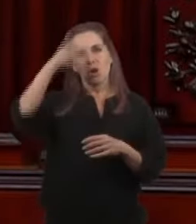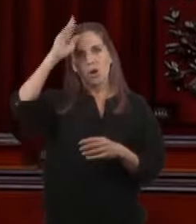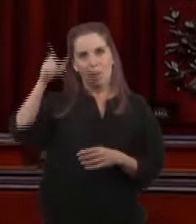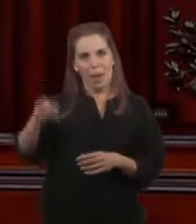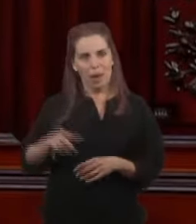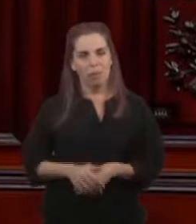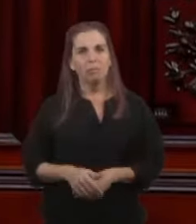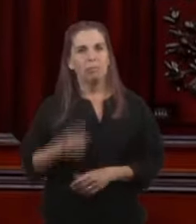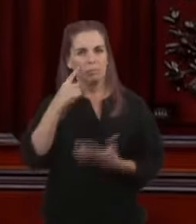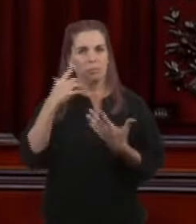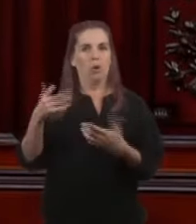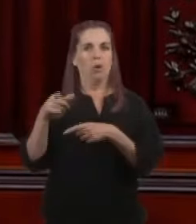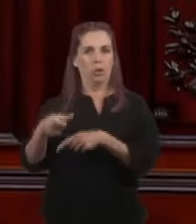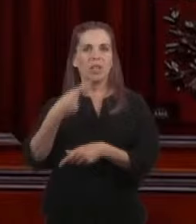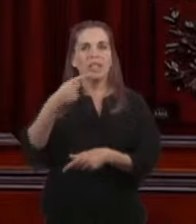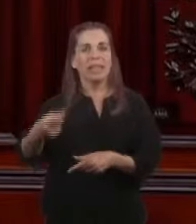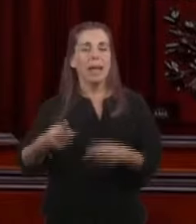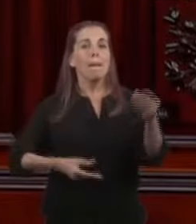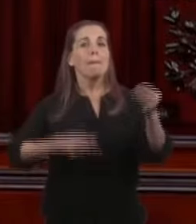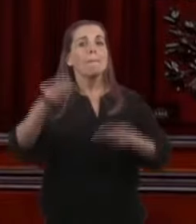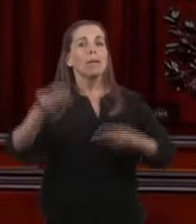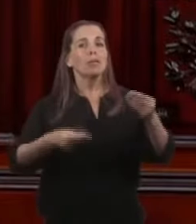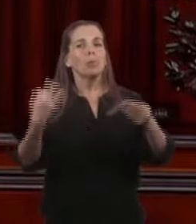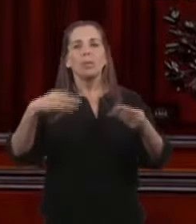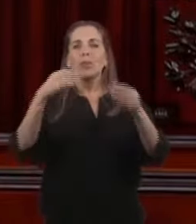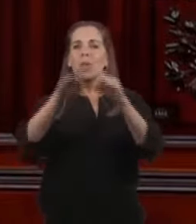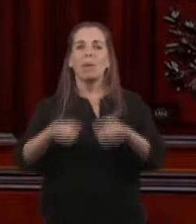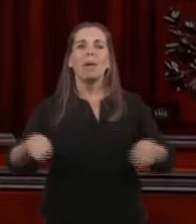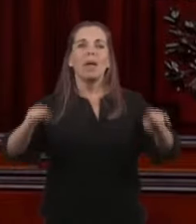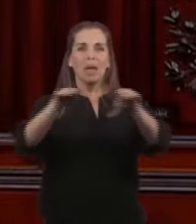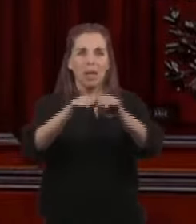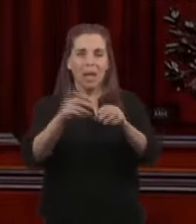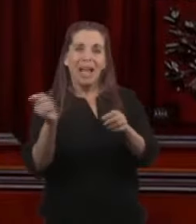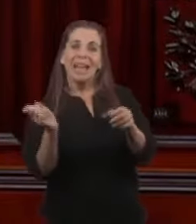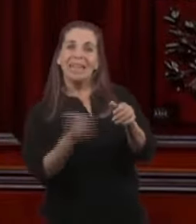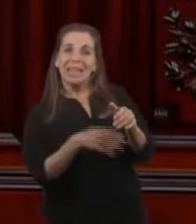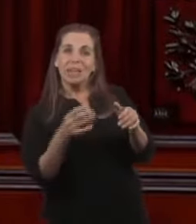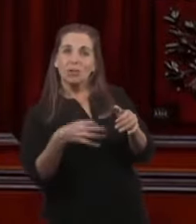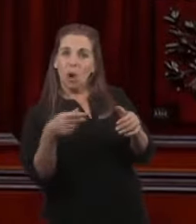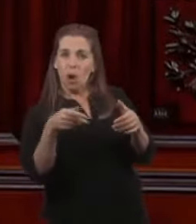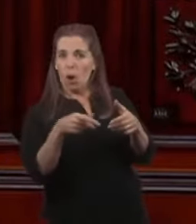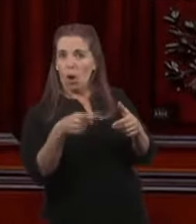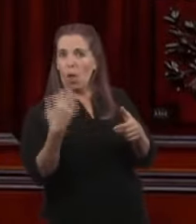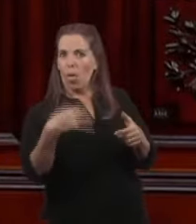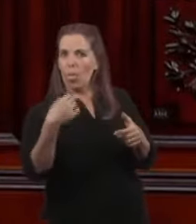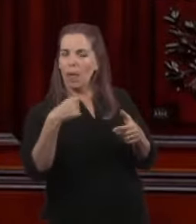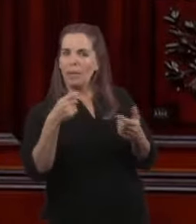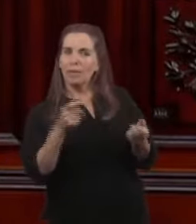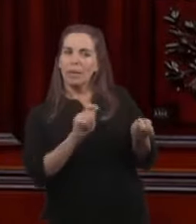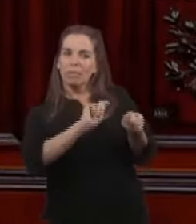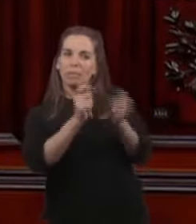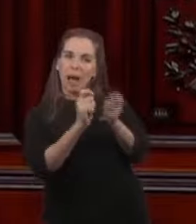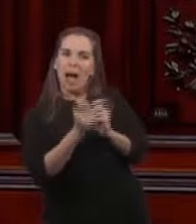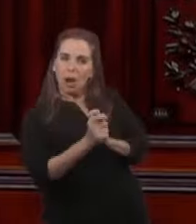decía el presupuesto debe equilibrarse el tesoro debe ser reaprovisionamiento